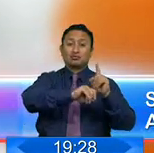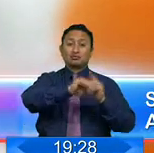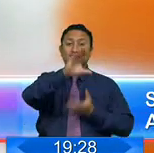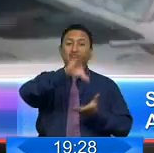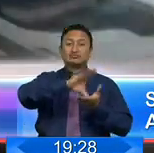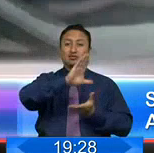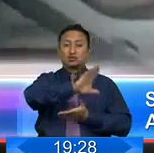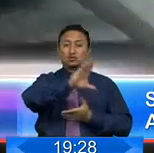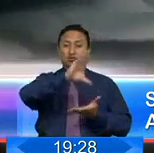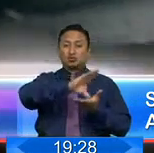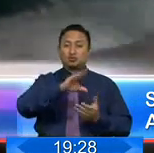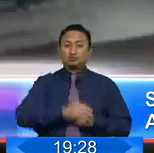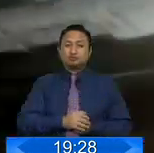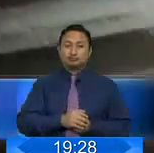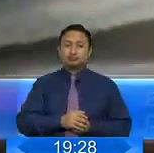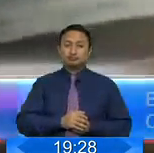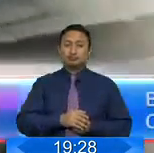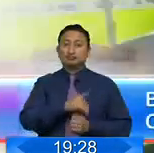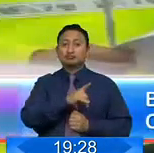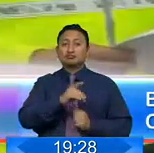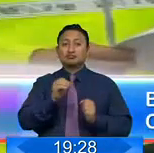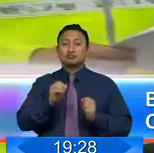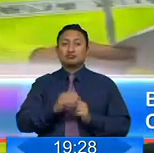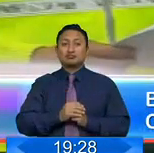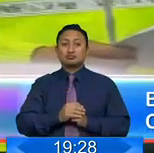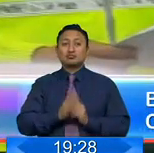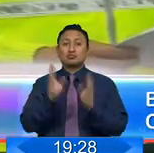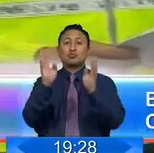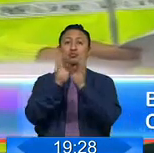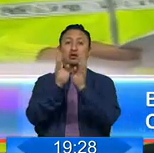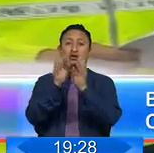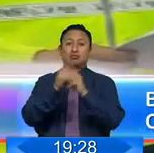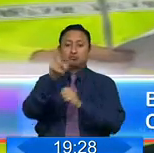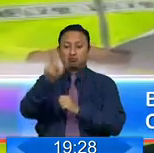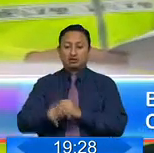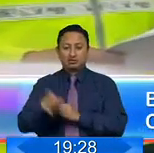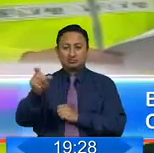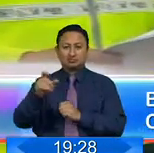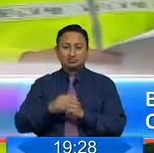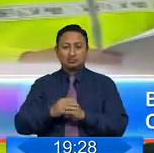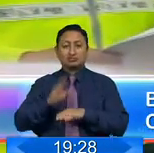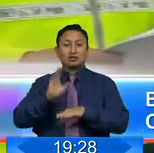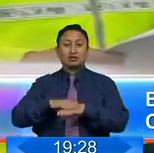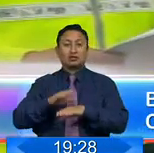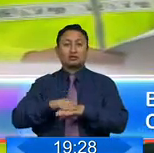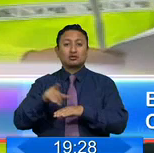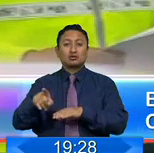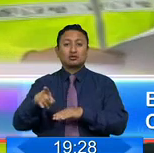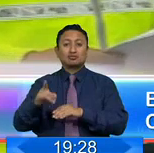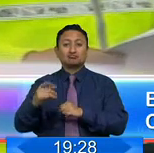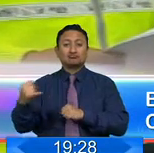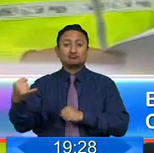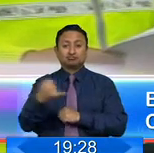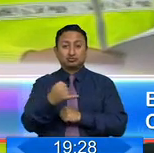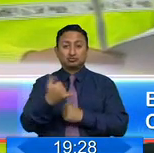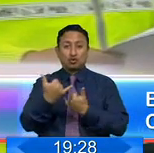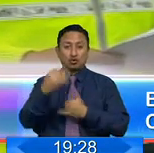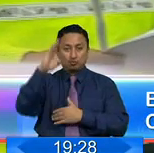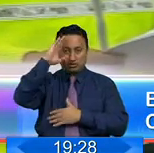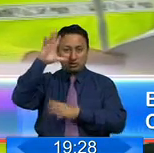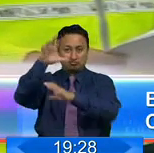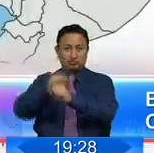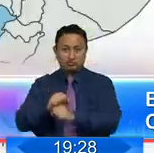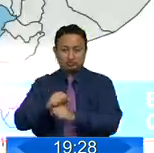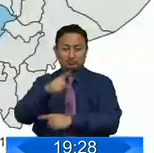ciudad. Mientras que en Milagro, un sujeto requerido por la justicia por el presunto delito de violación fue capturado.